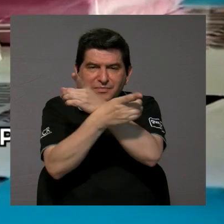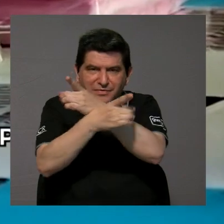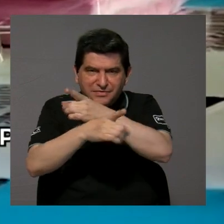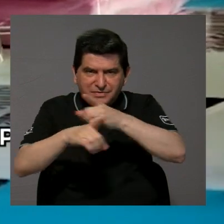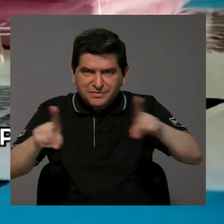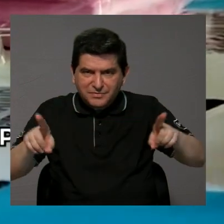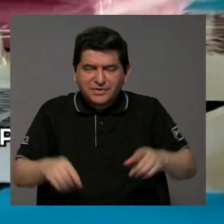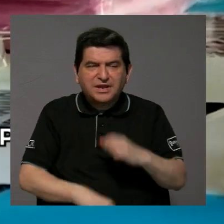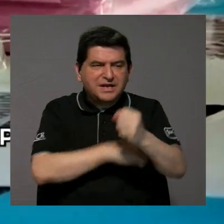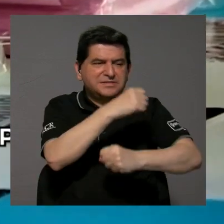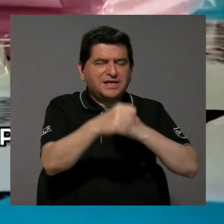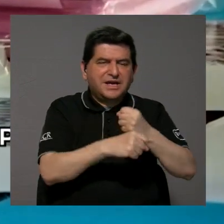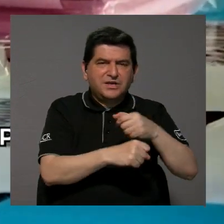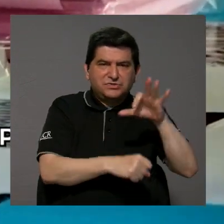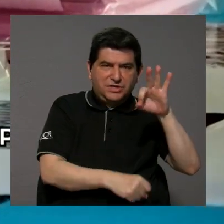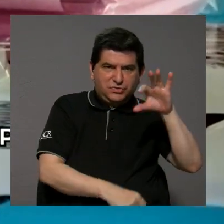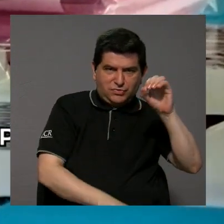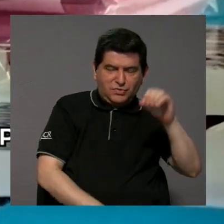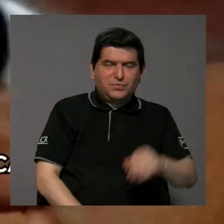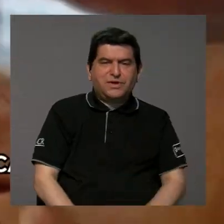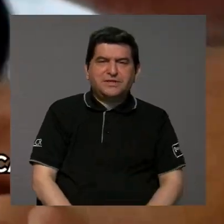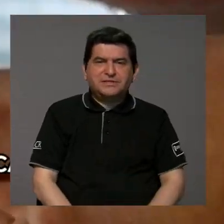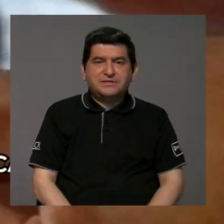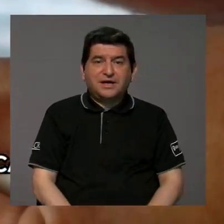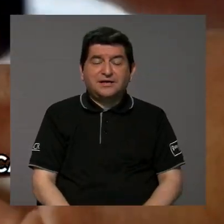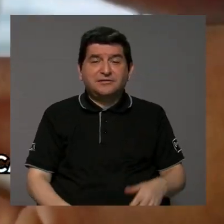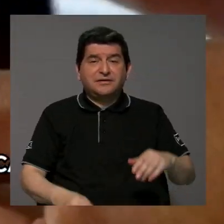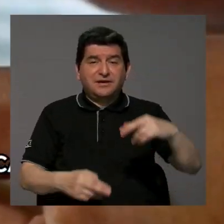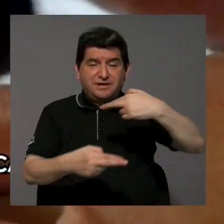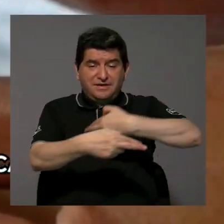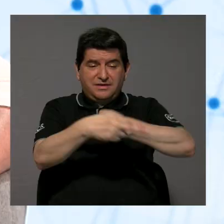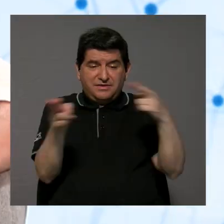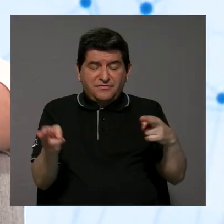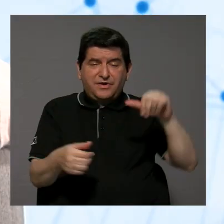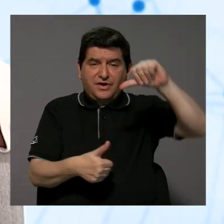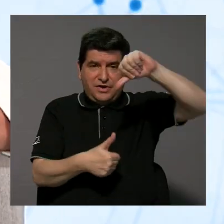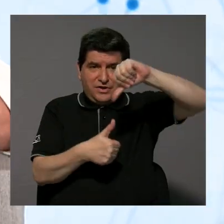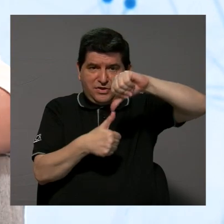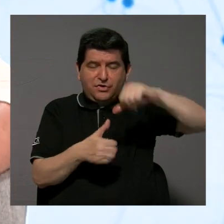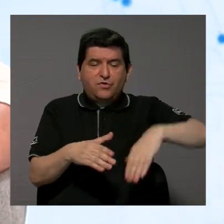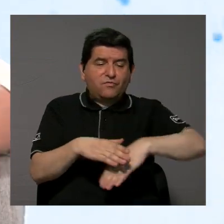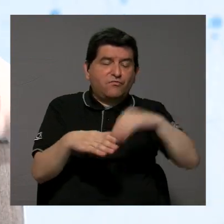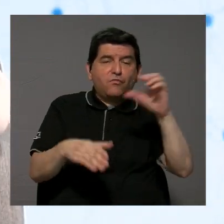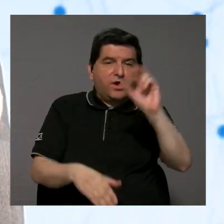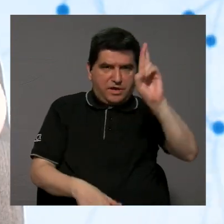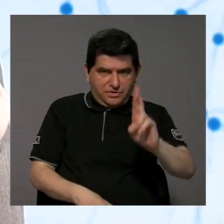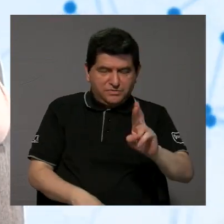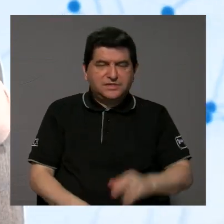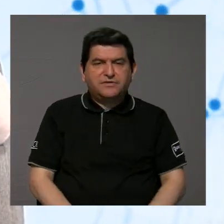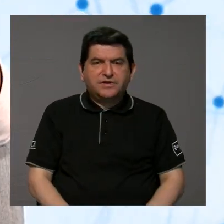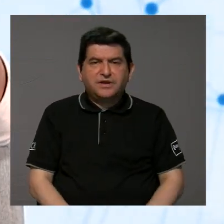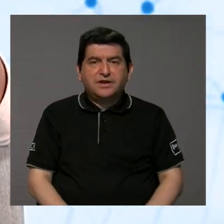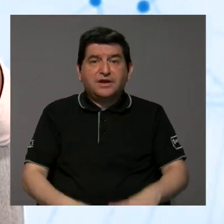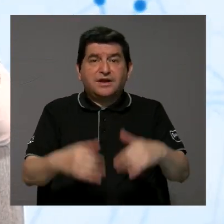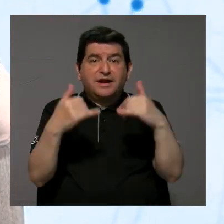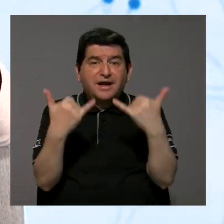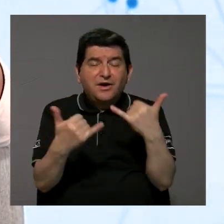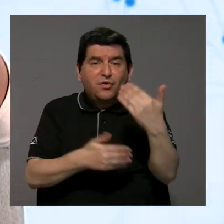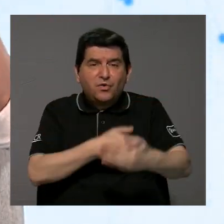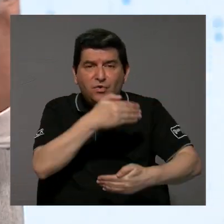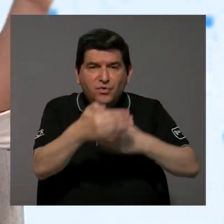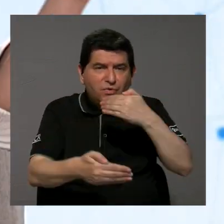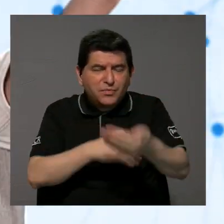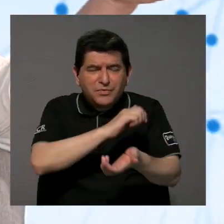la democracia desde los años 90, la región centroamericana, excluyendo a Costa Rica, viene viviendo